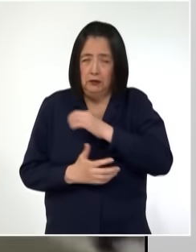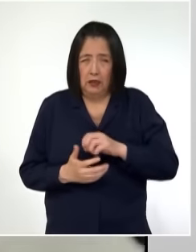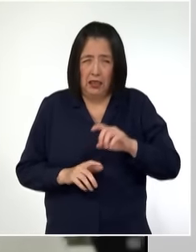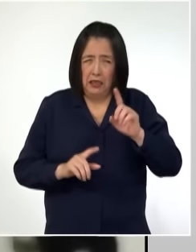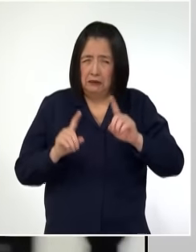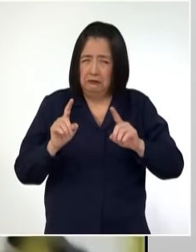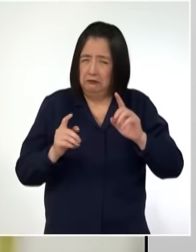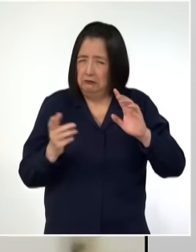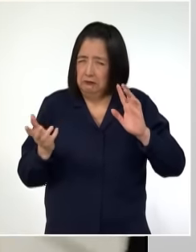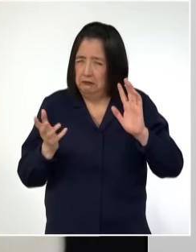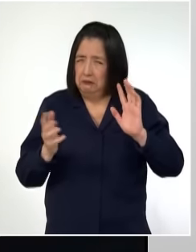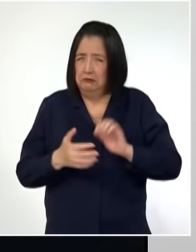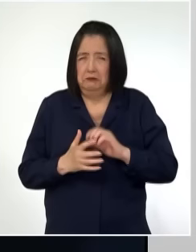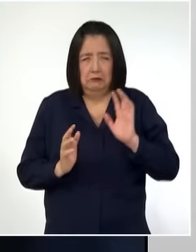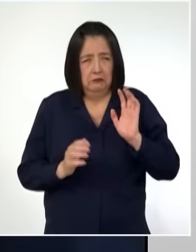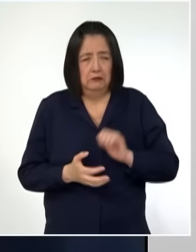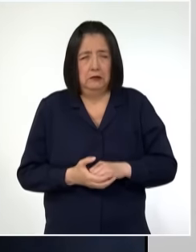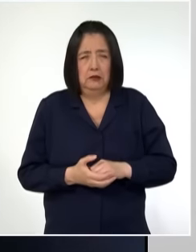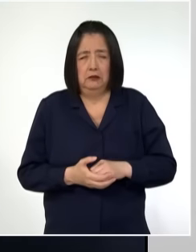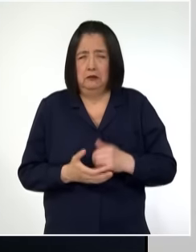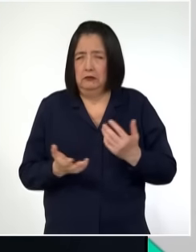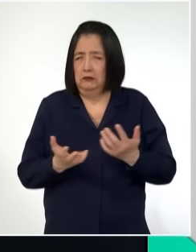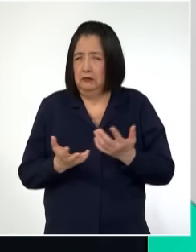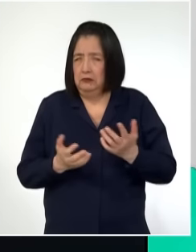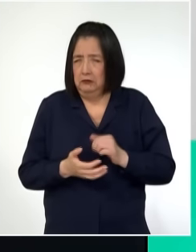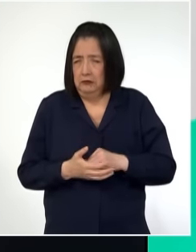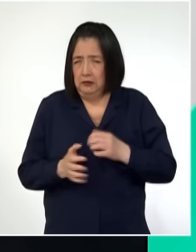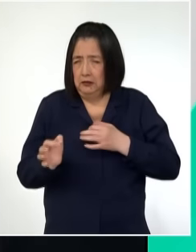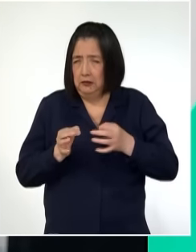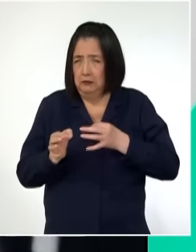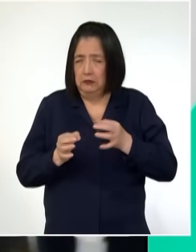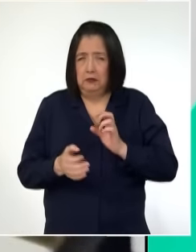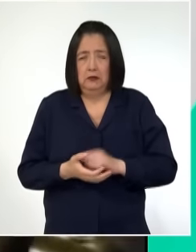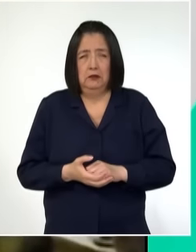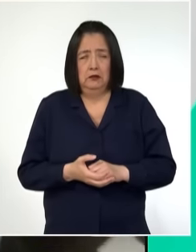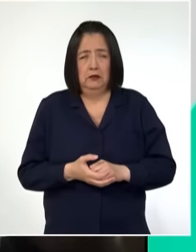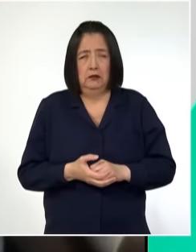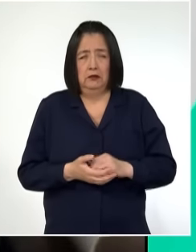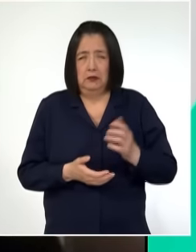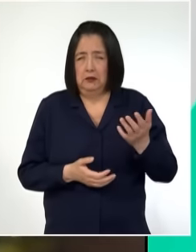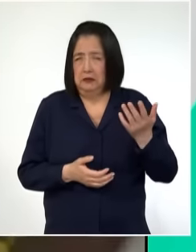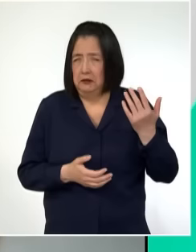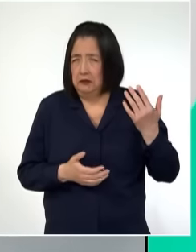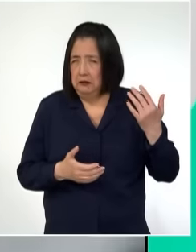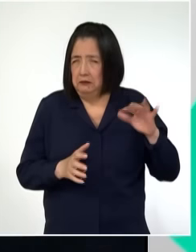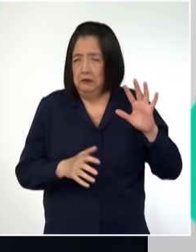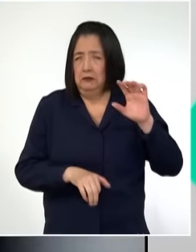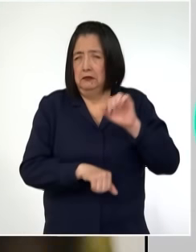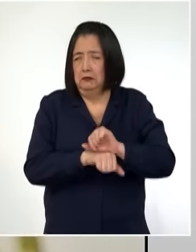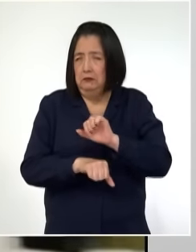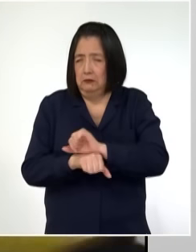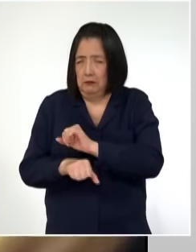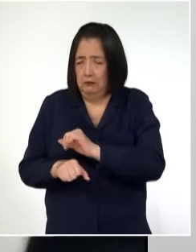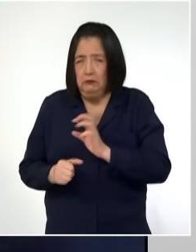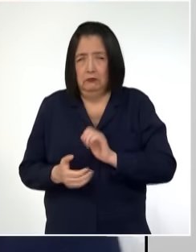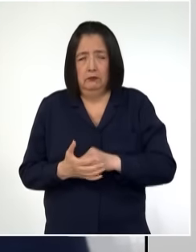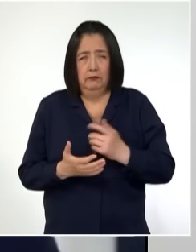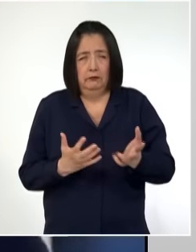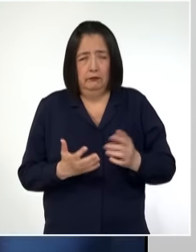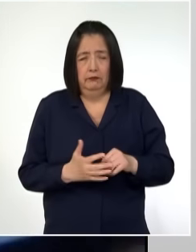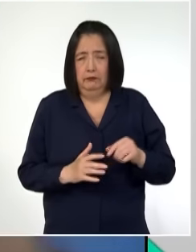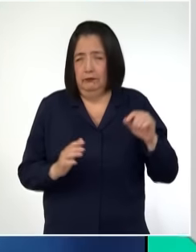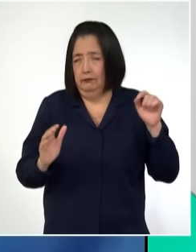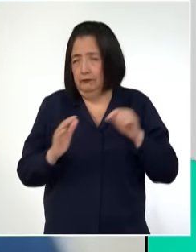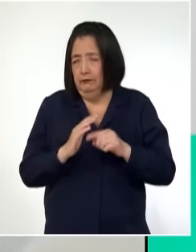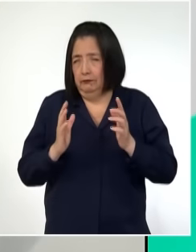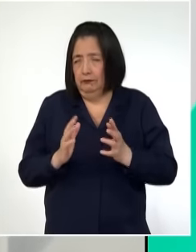alguna relación? Justamente, Lorena, te indico de que había pues algunas detenciones sobre un